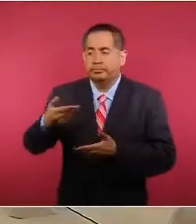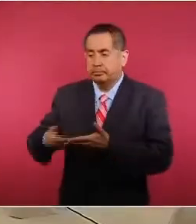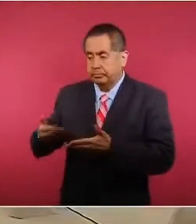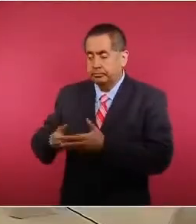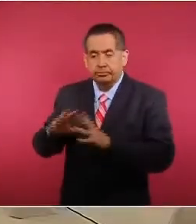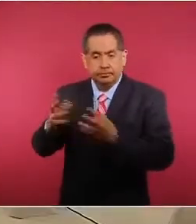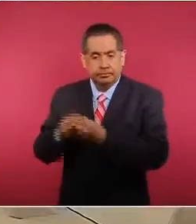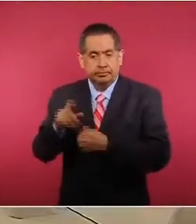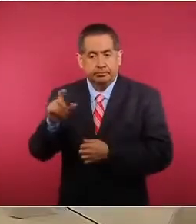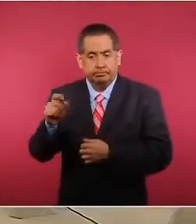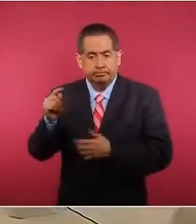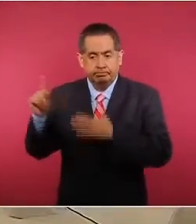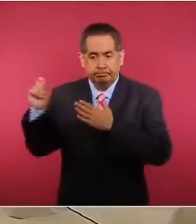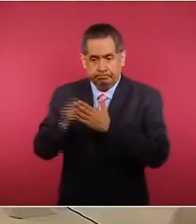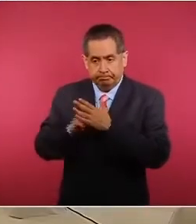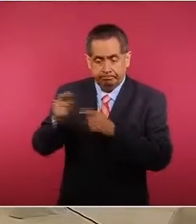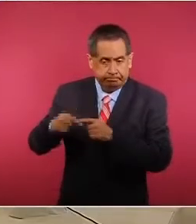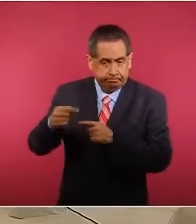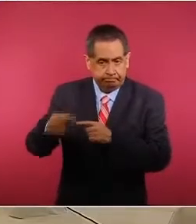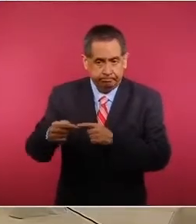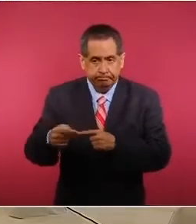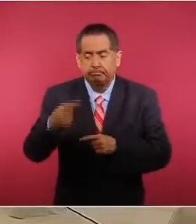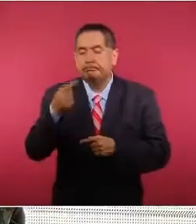20 meses de operación y un